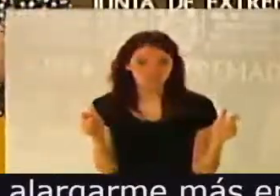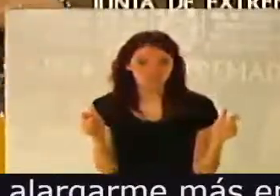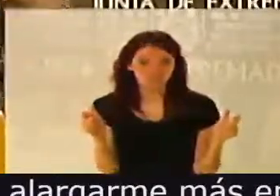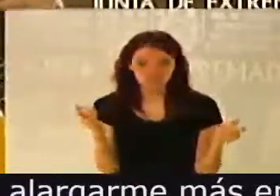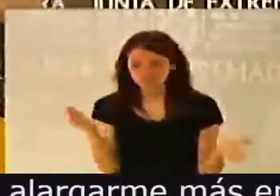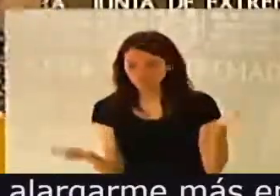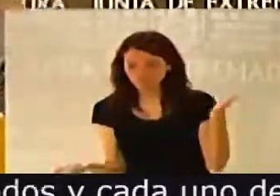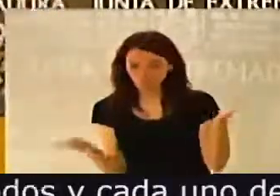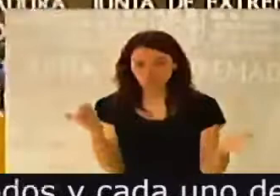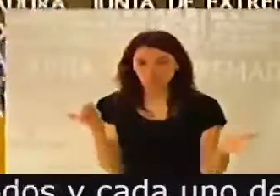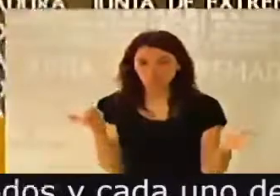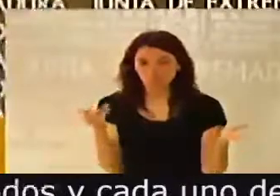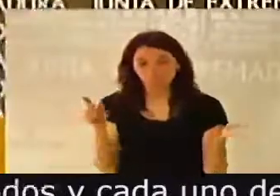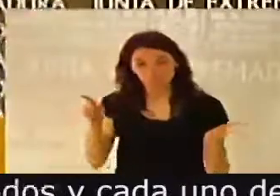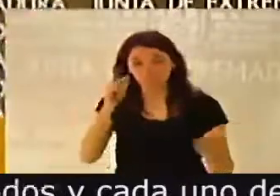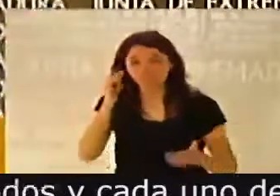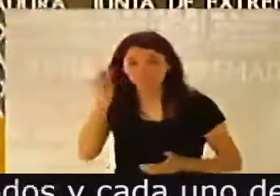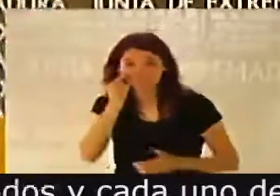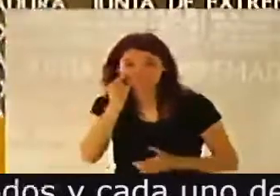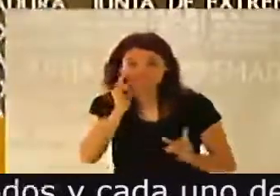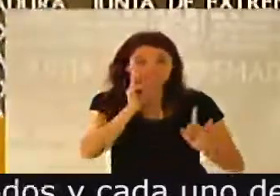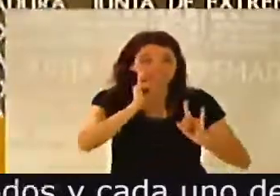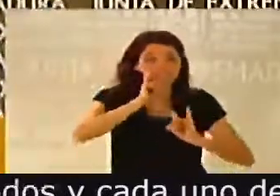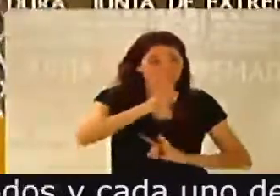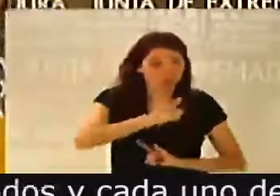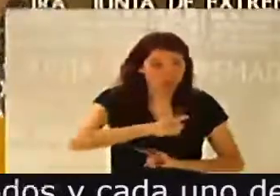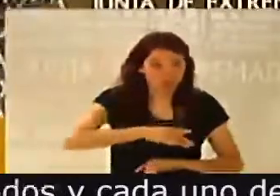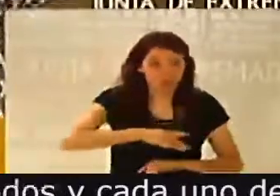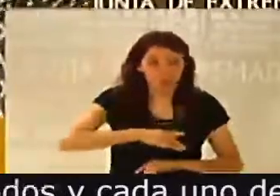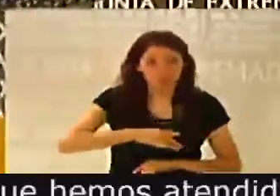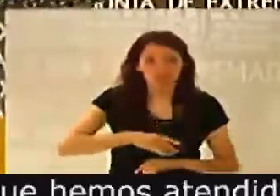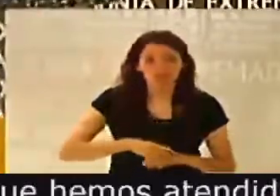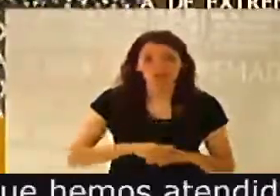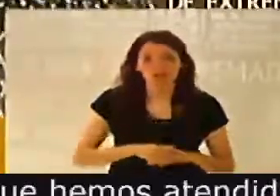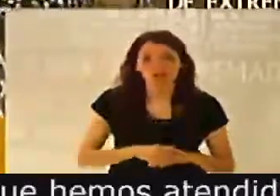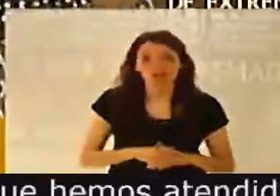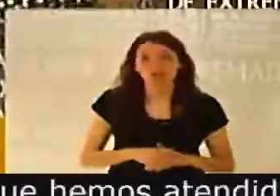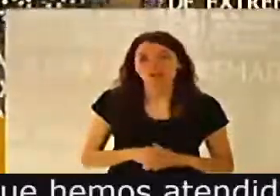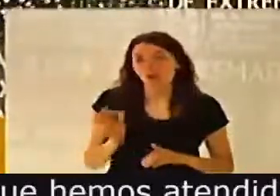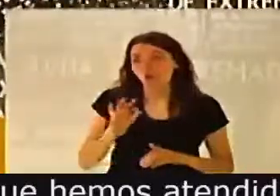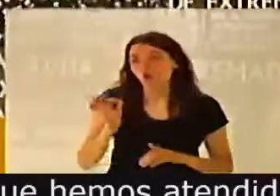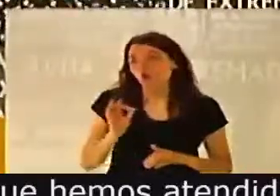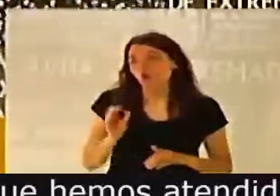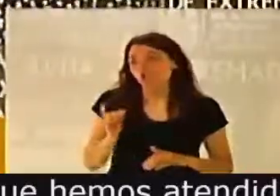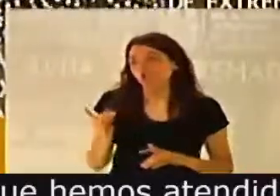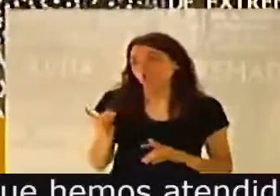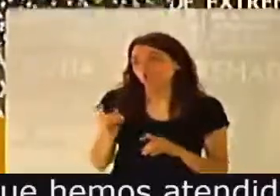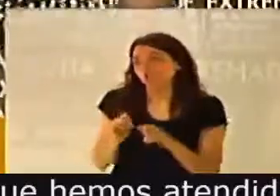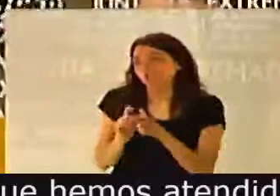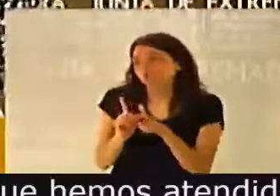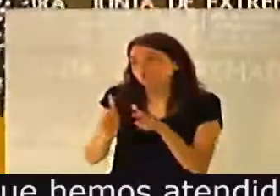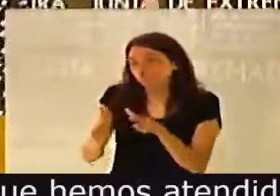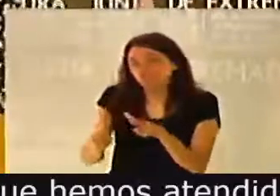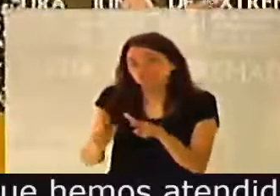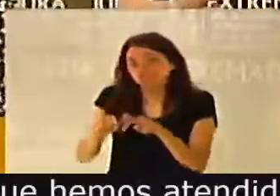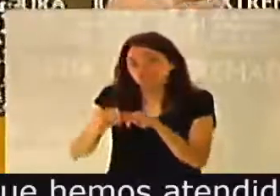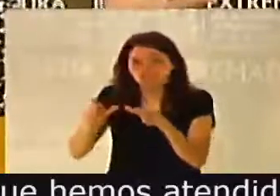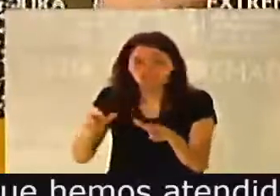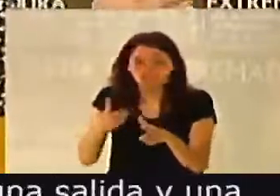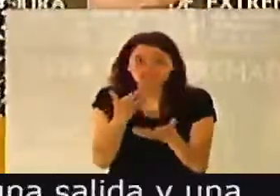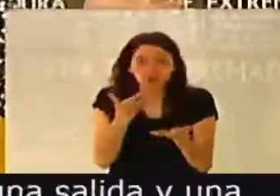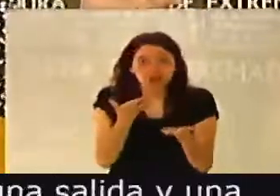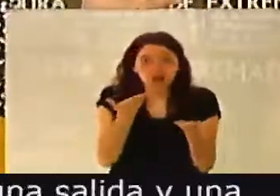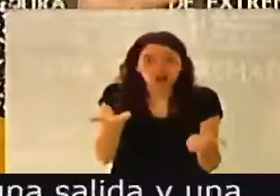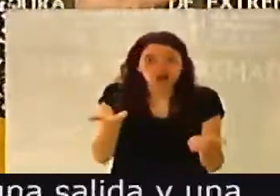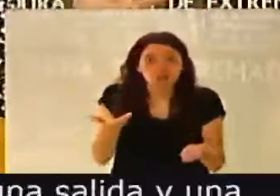que la llamada o la entrada a una salida y a una atención y a una llamada de socorro